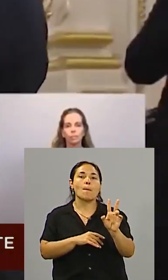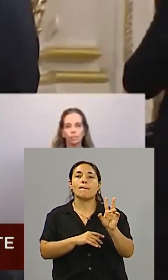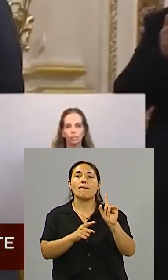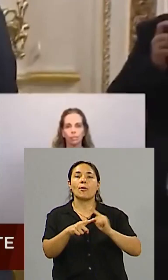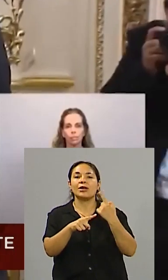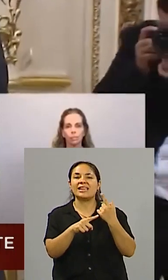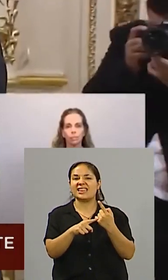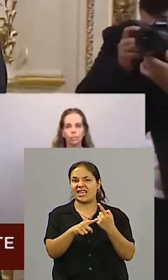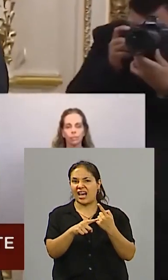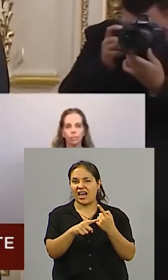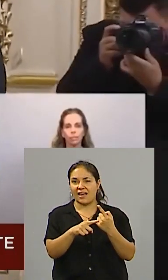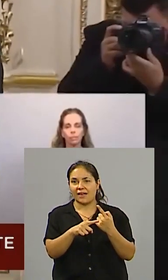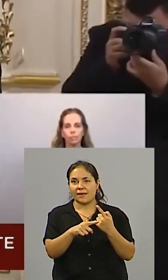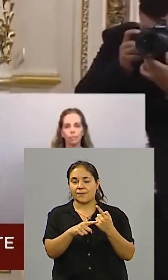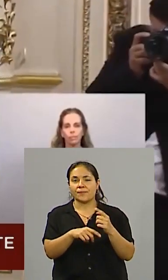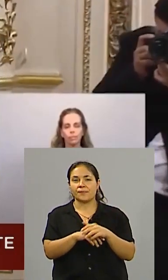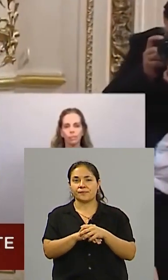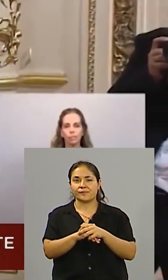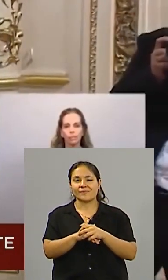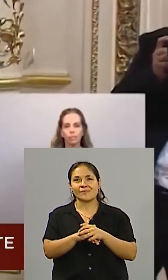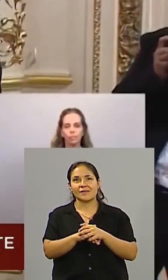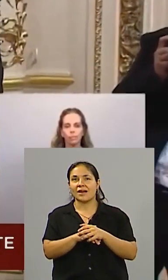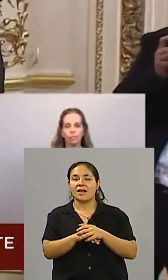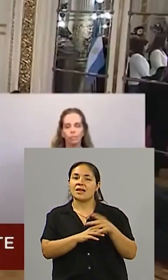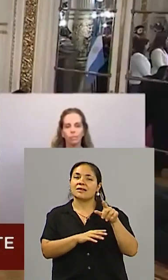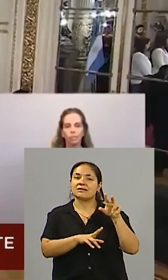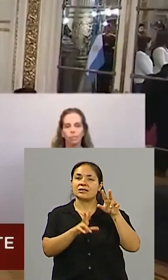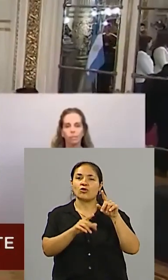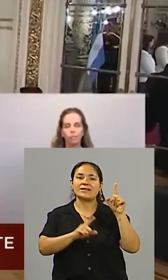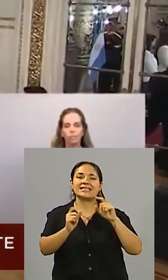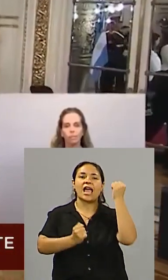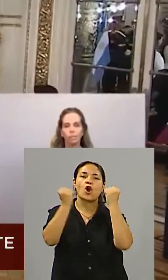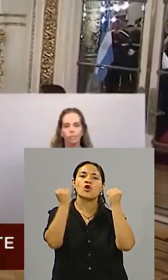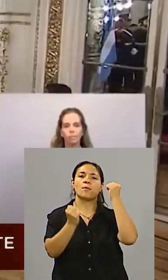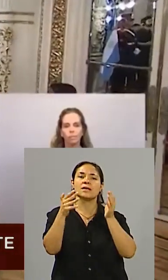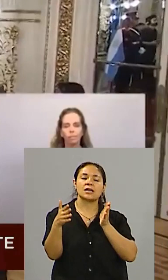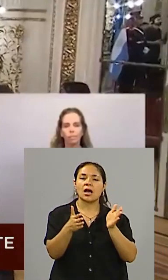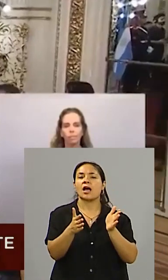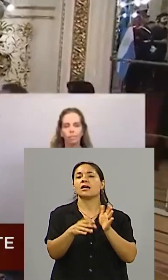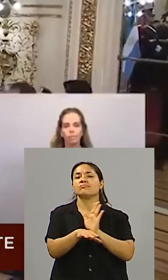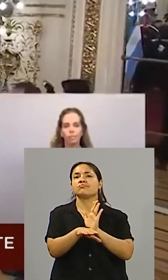que no es una corriente, es más que una corriente económica, es una corriente,